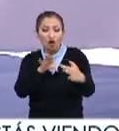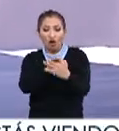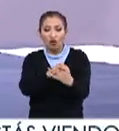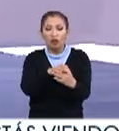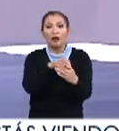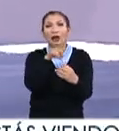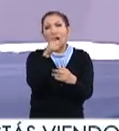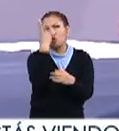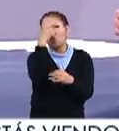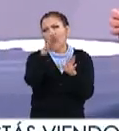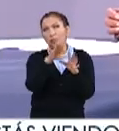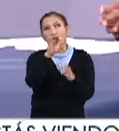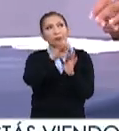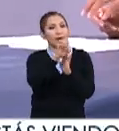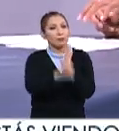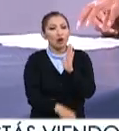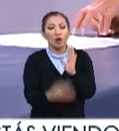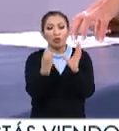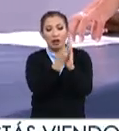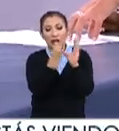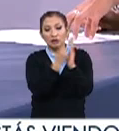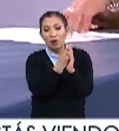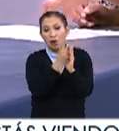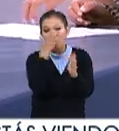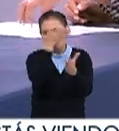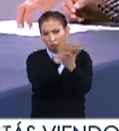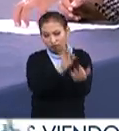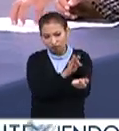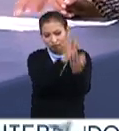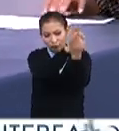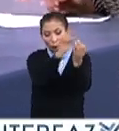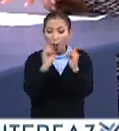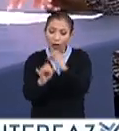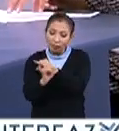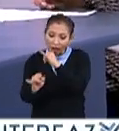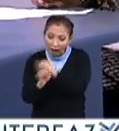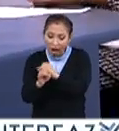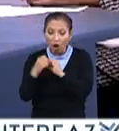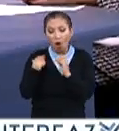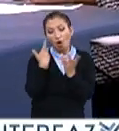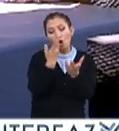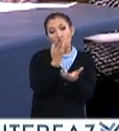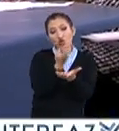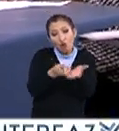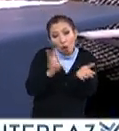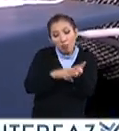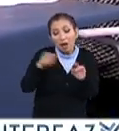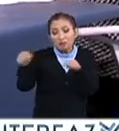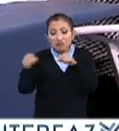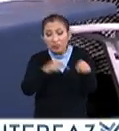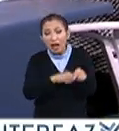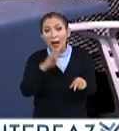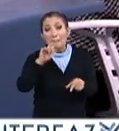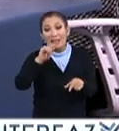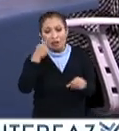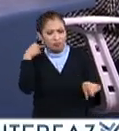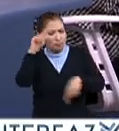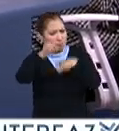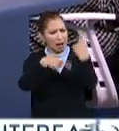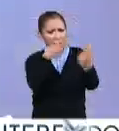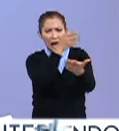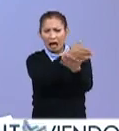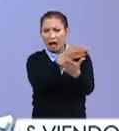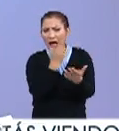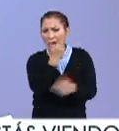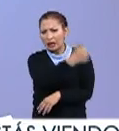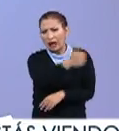ellos, pero hay desde sesiones, cursos presenciales o en línea o mixtos, y el British Council va directamente a cada